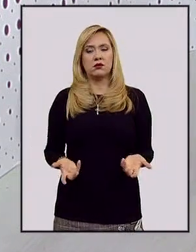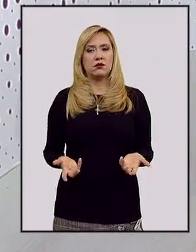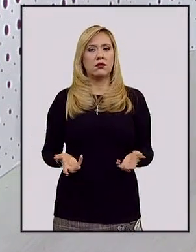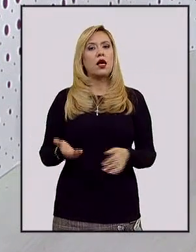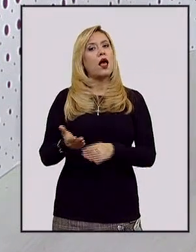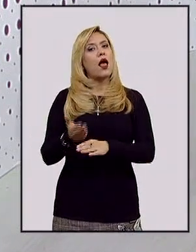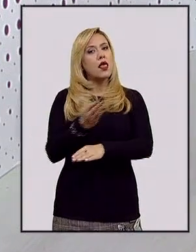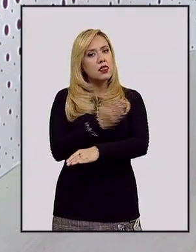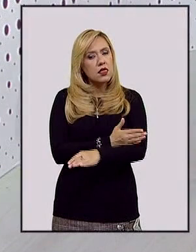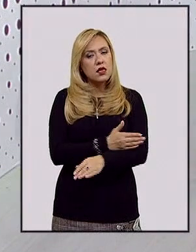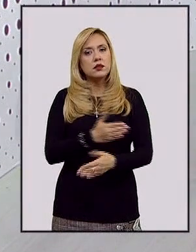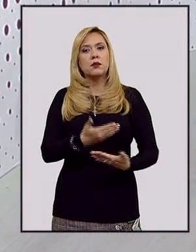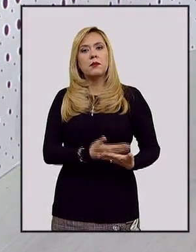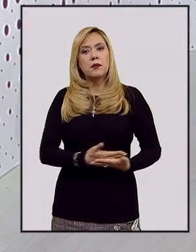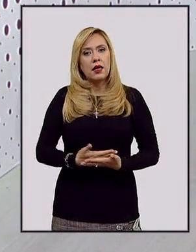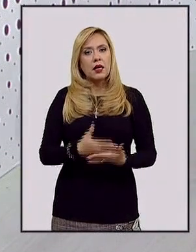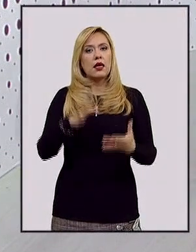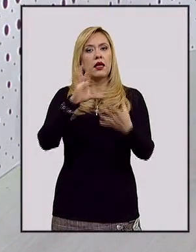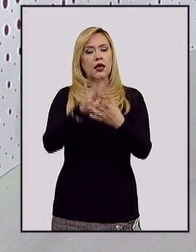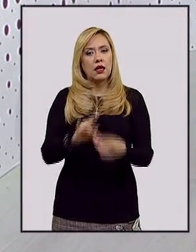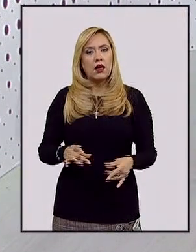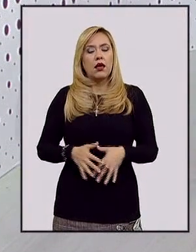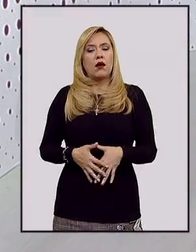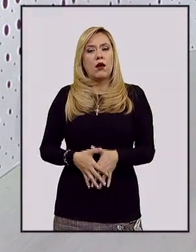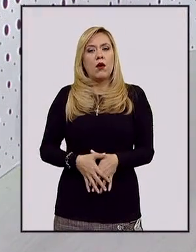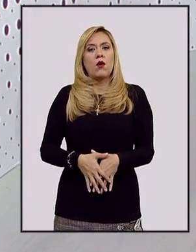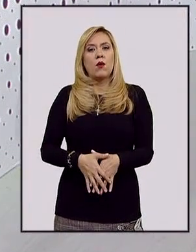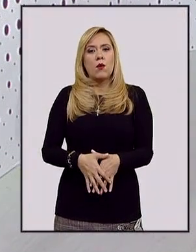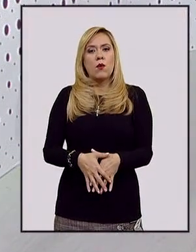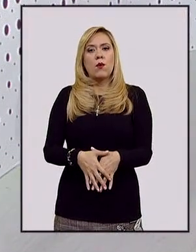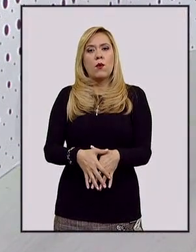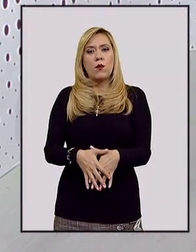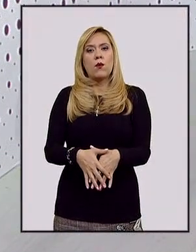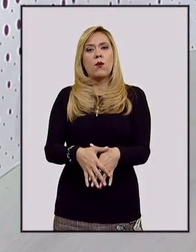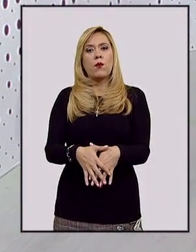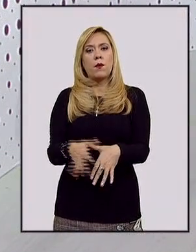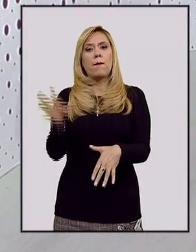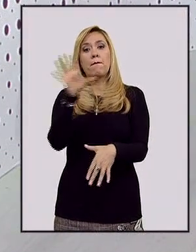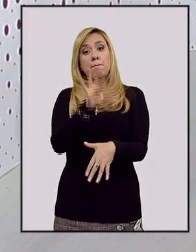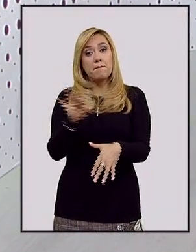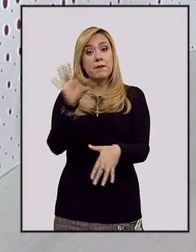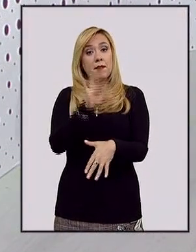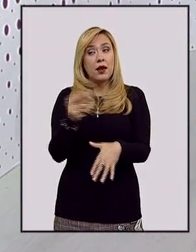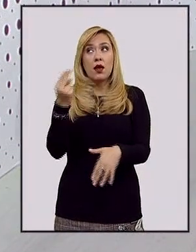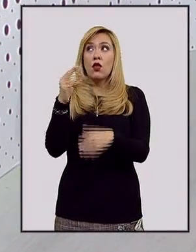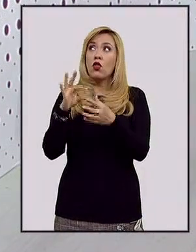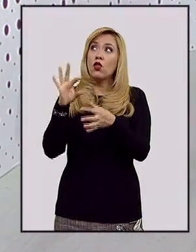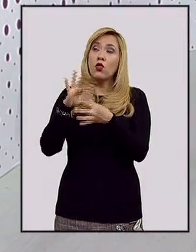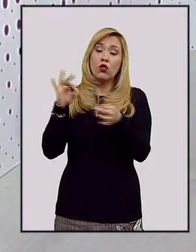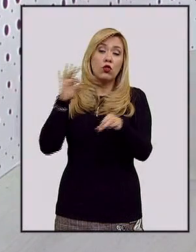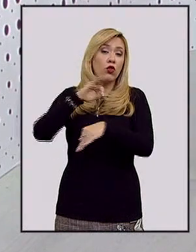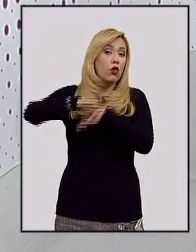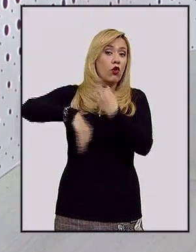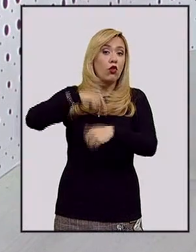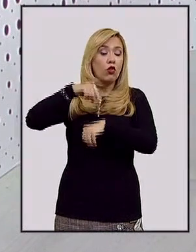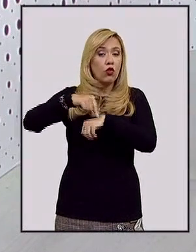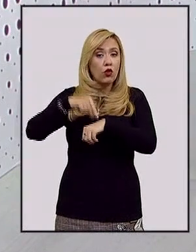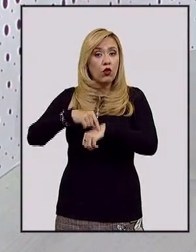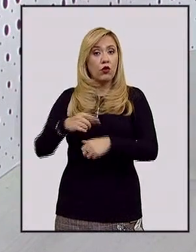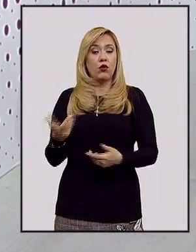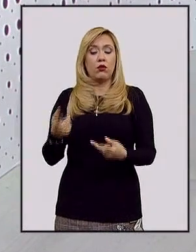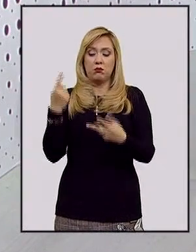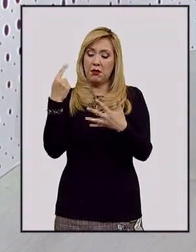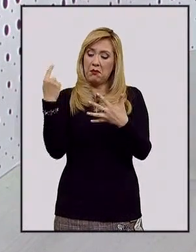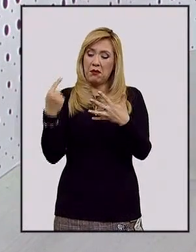prenatales y hay un seguimiento durante el embarazo justo para platicar de todas estas cosas. Sí, de realmente qué implica cada una